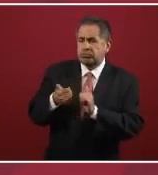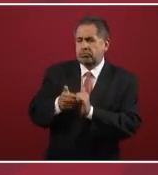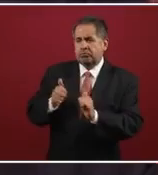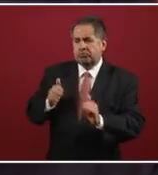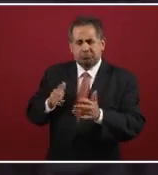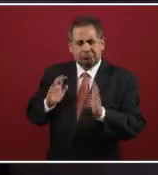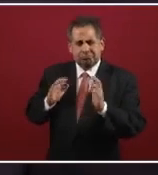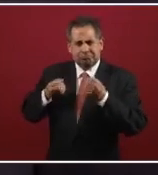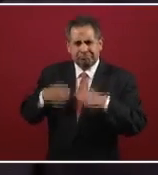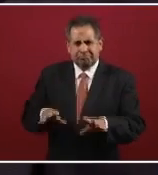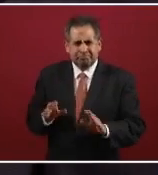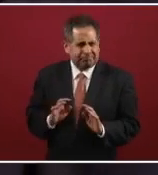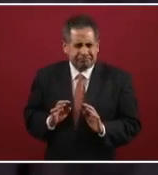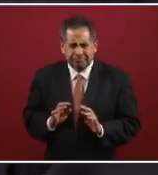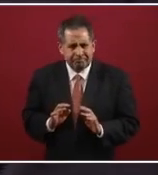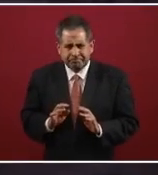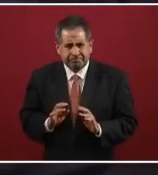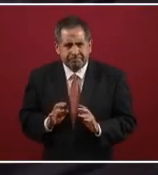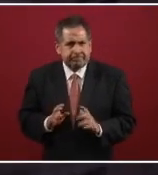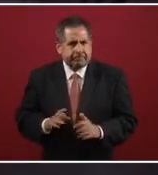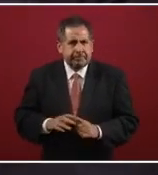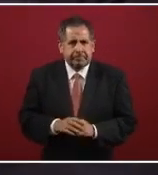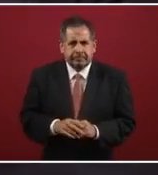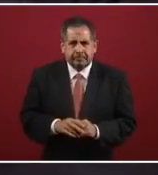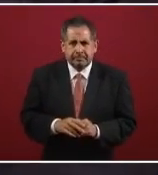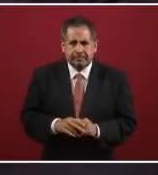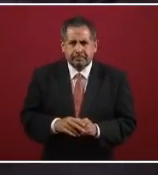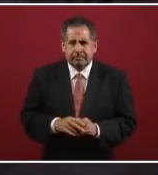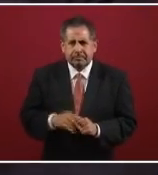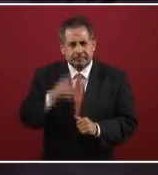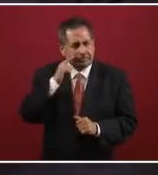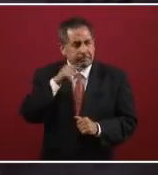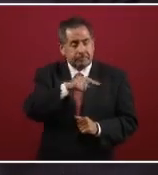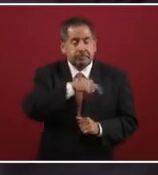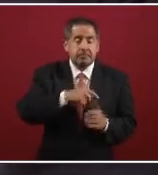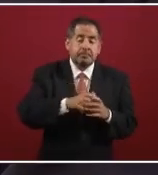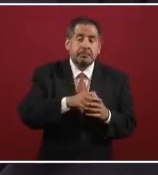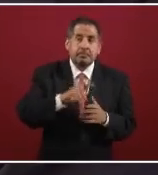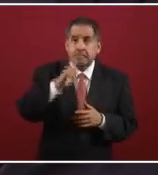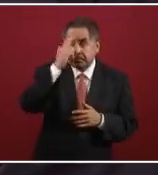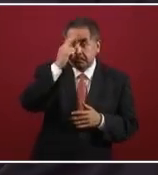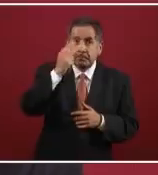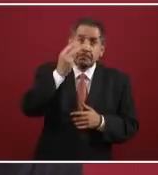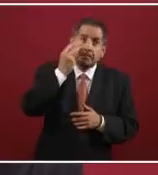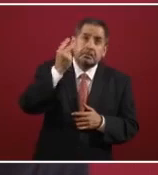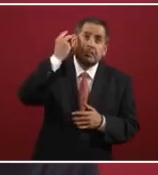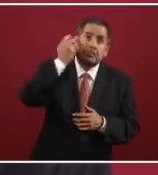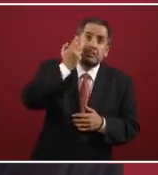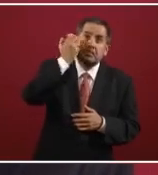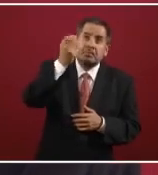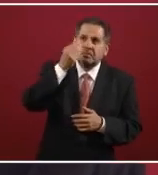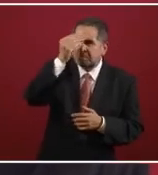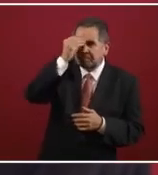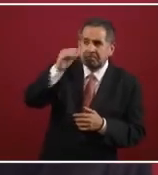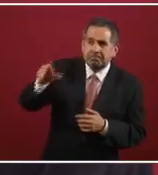es la apuesta de los nostálgicos del neoliberalismo